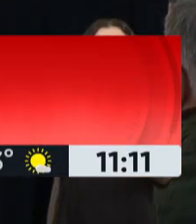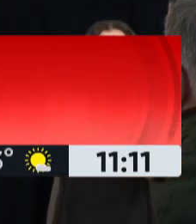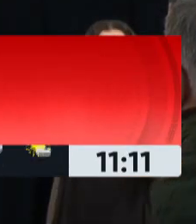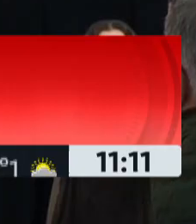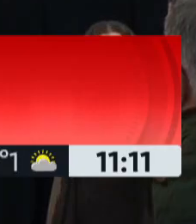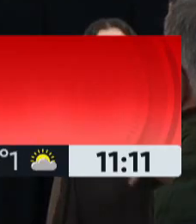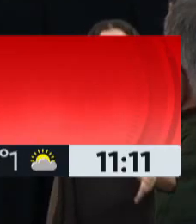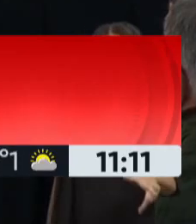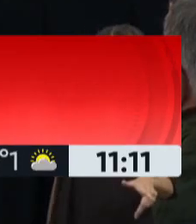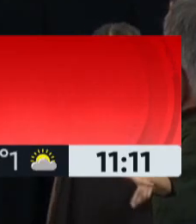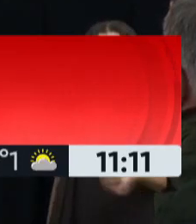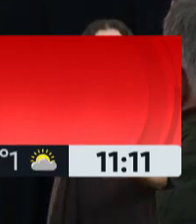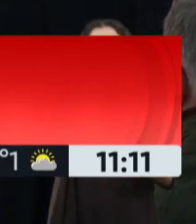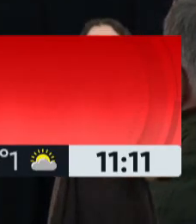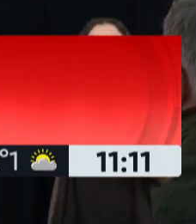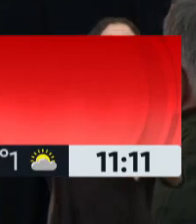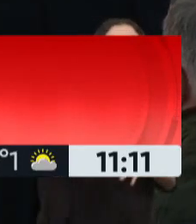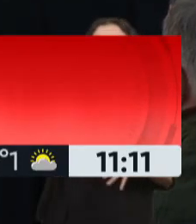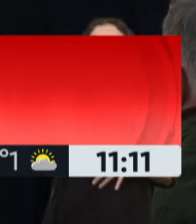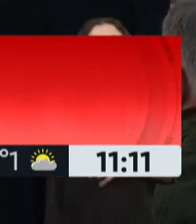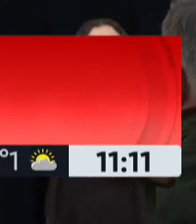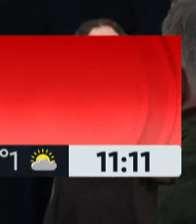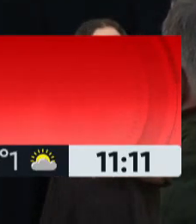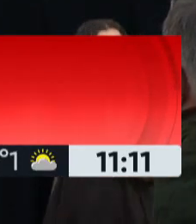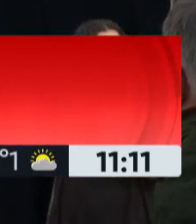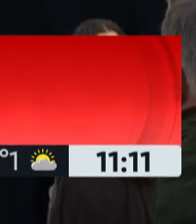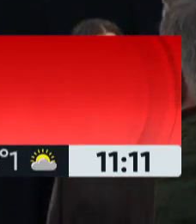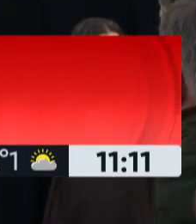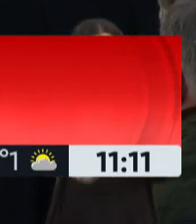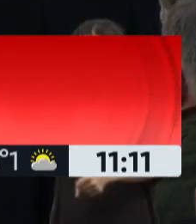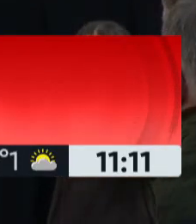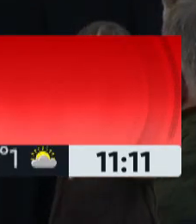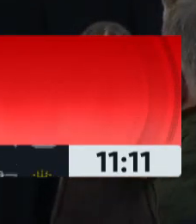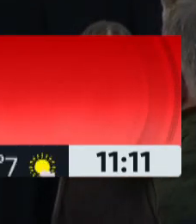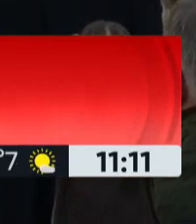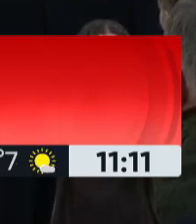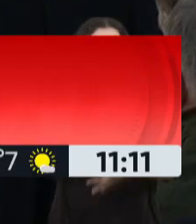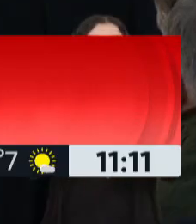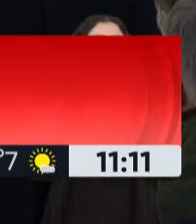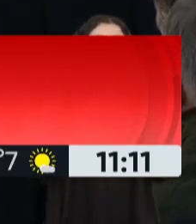todos los terrenos que ello lo requiera. Así es que mi agradecimiento a la doctora Bullrich por acompañarme.